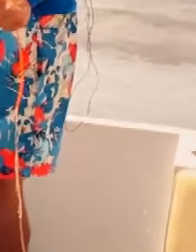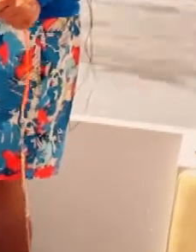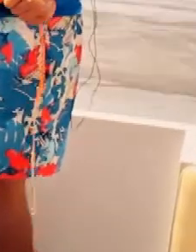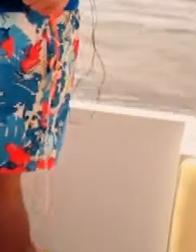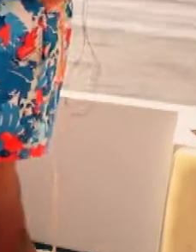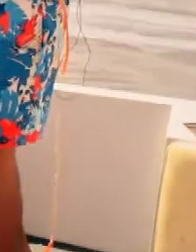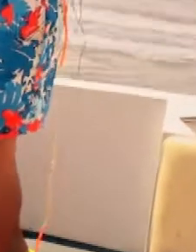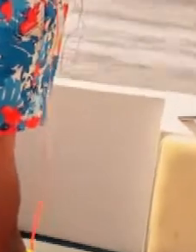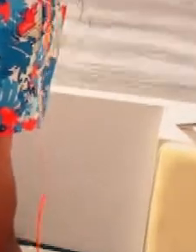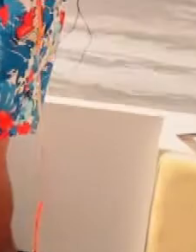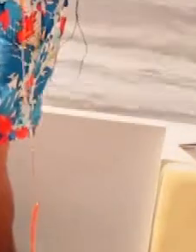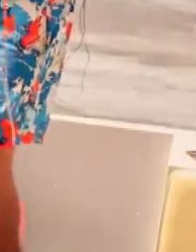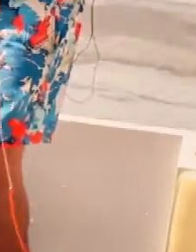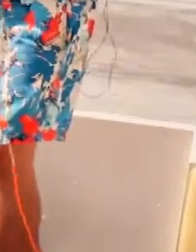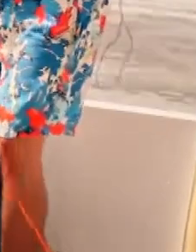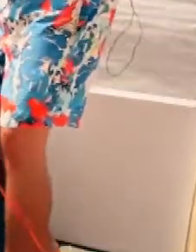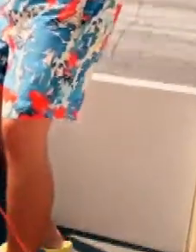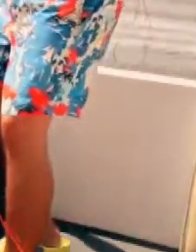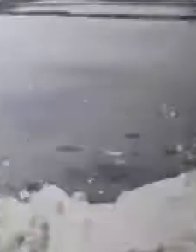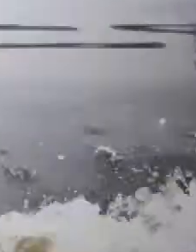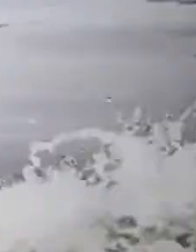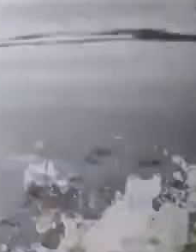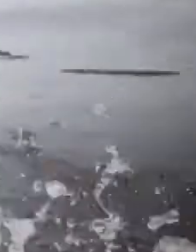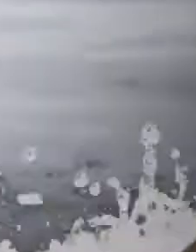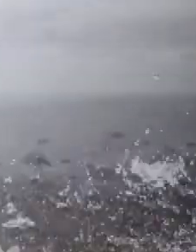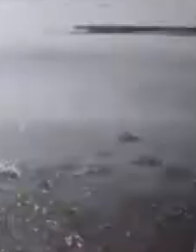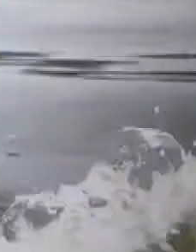¡Vamos, Salomé! ¡Al agua!